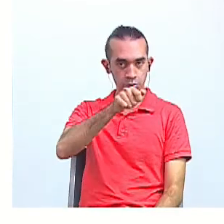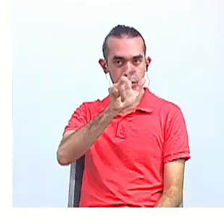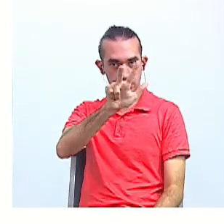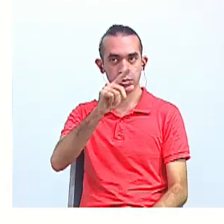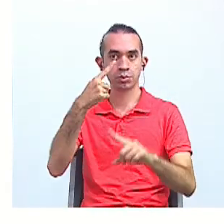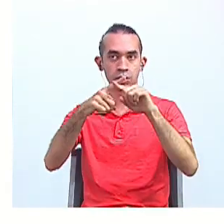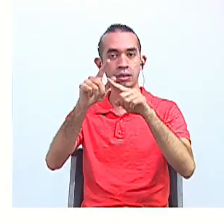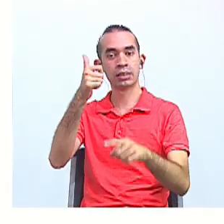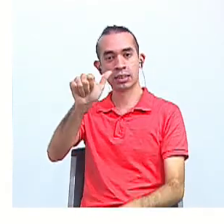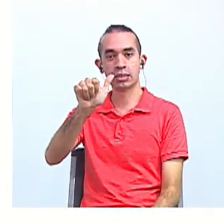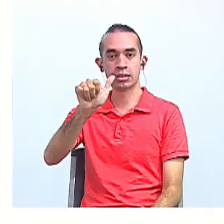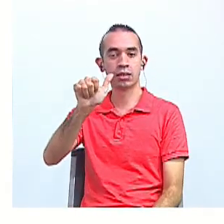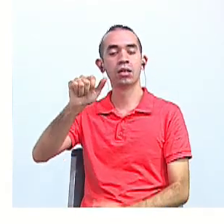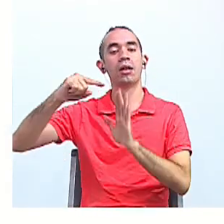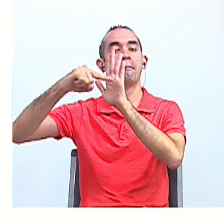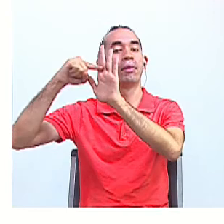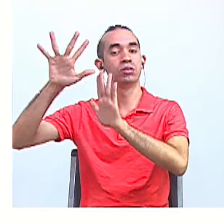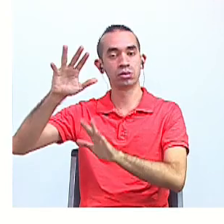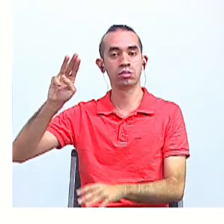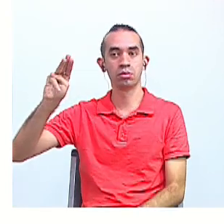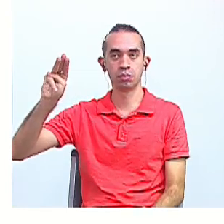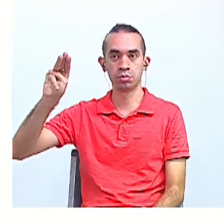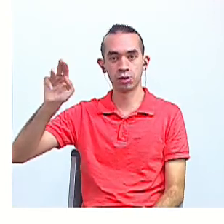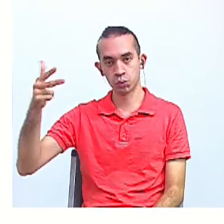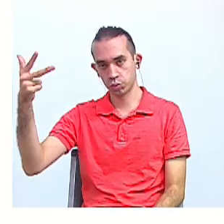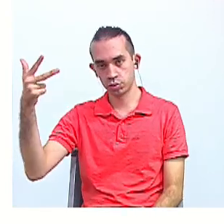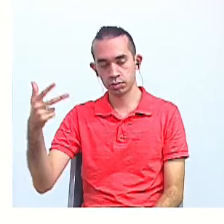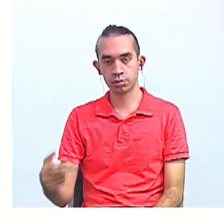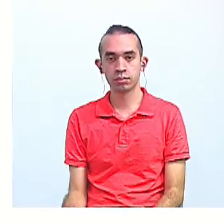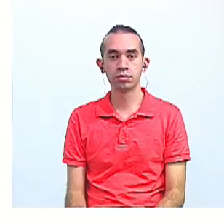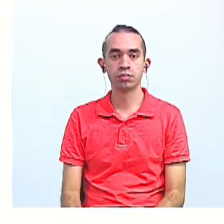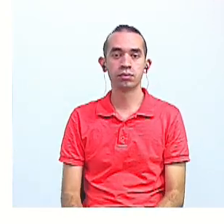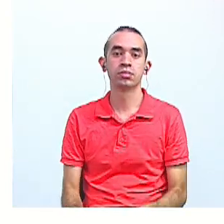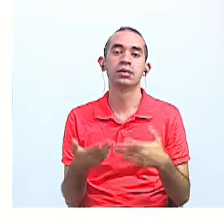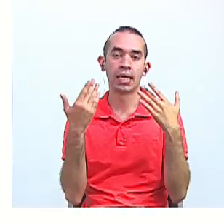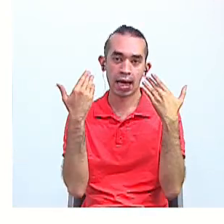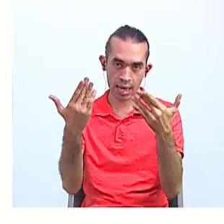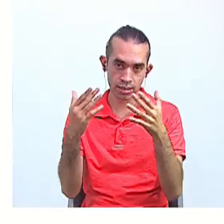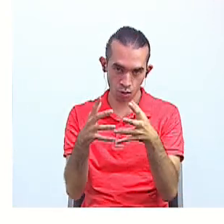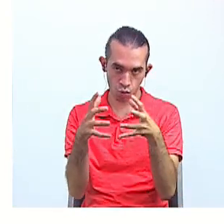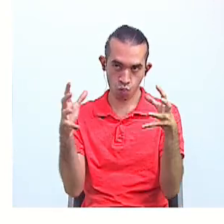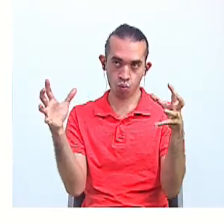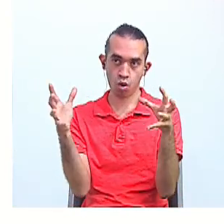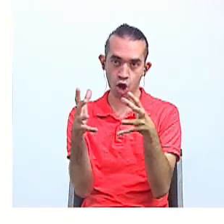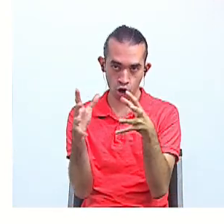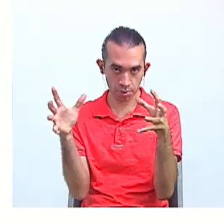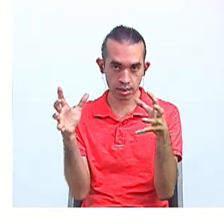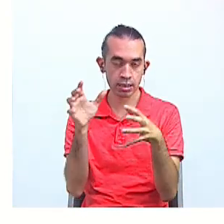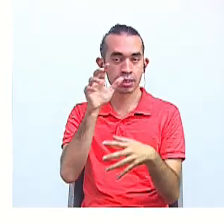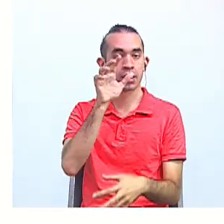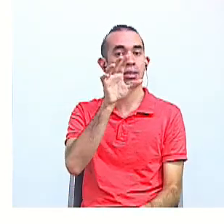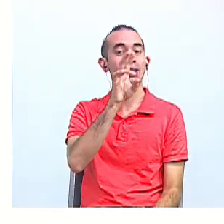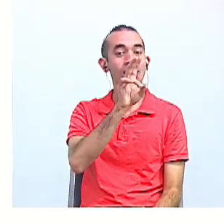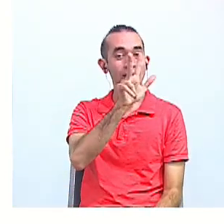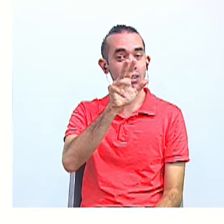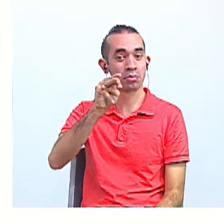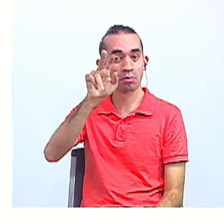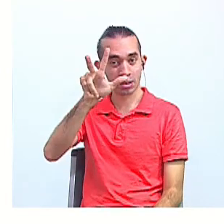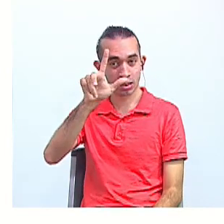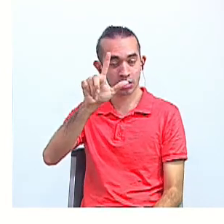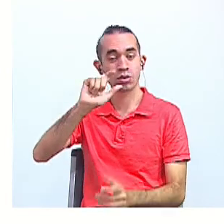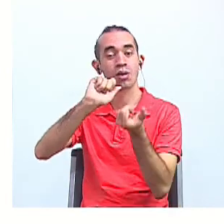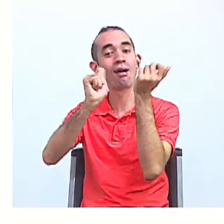por 10 a la menos 5 metros cúbicos. Ese sería el volumen de los 73 mililitros en